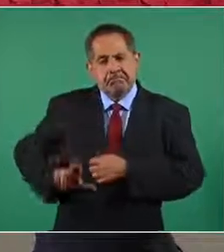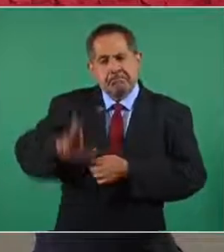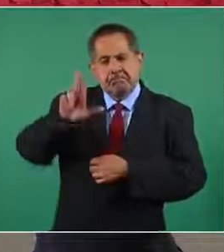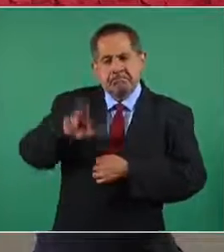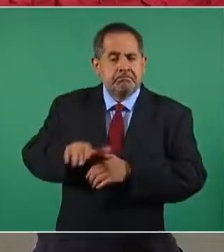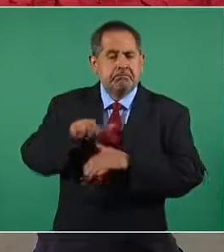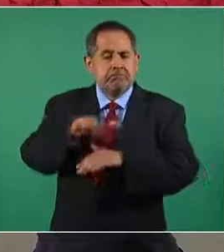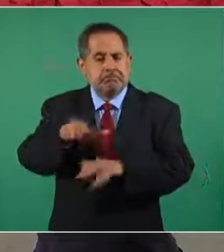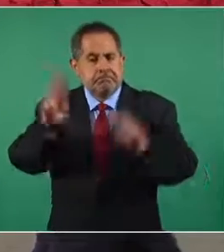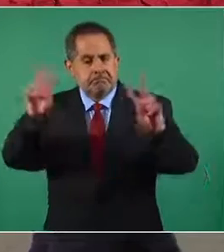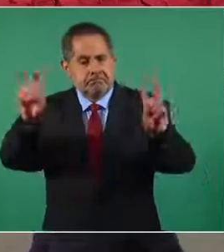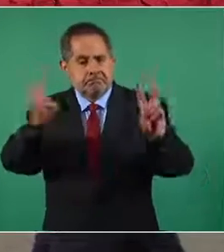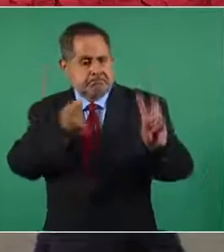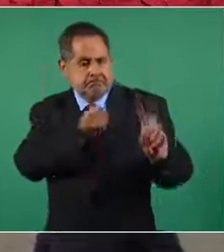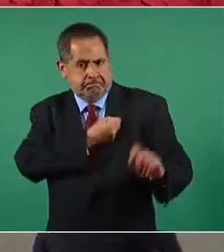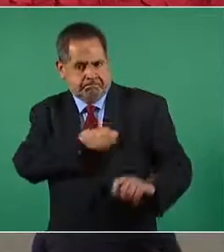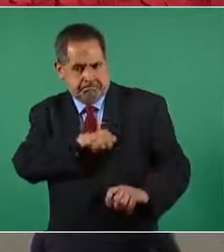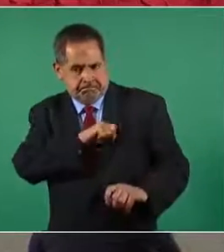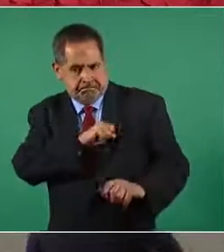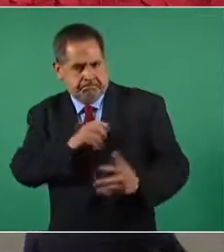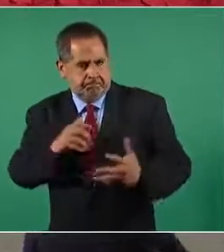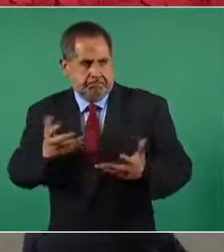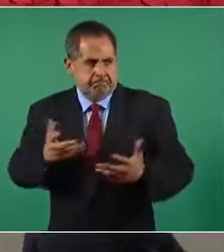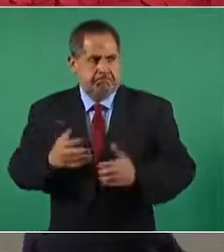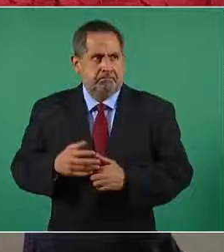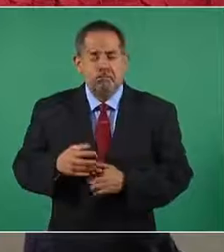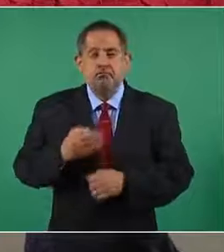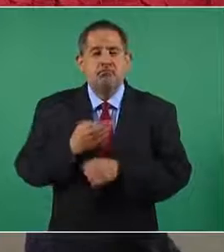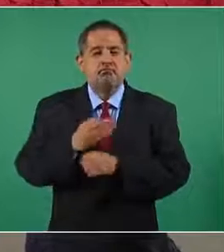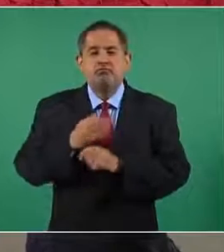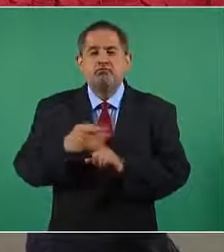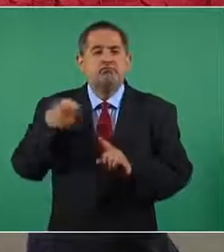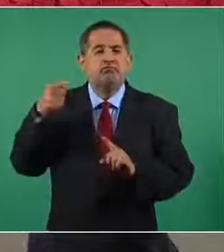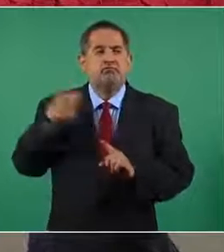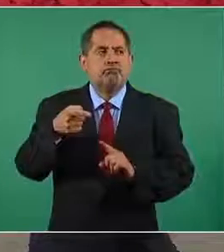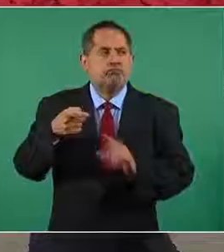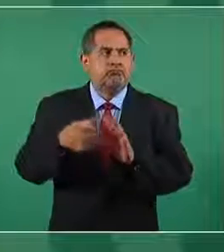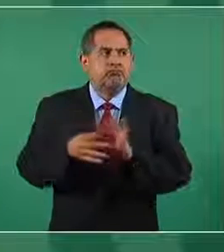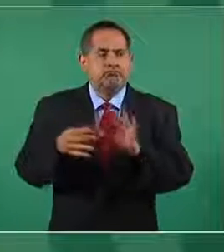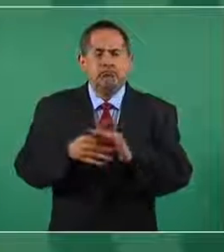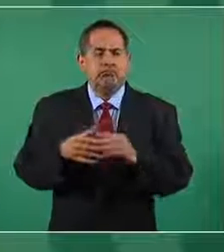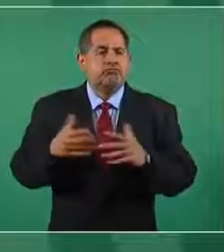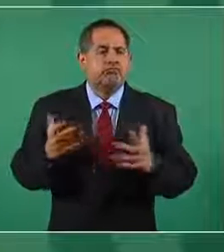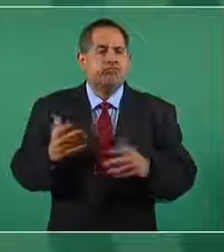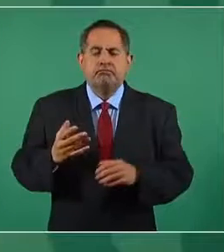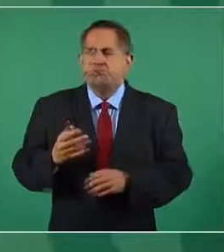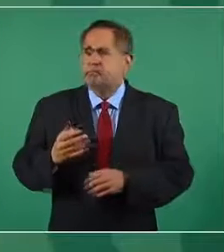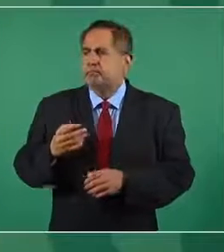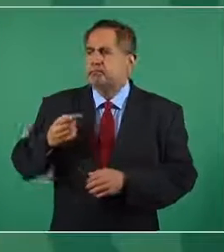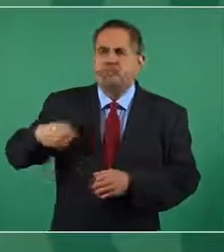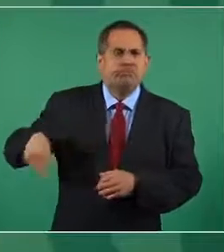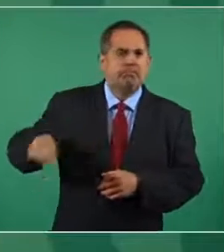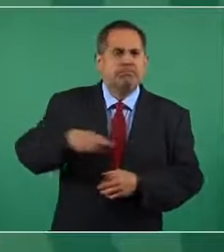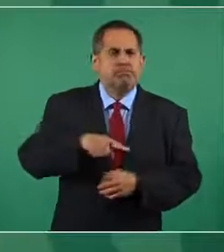salud, en especial lo que se está haciendo para